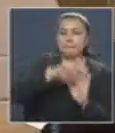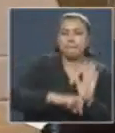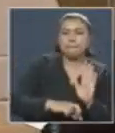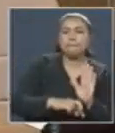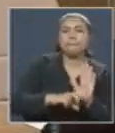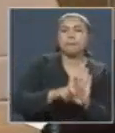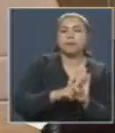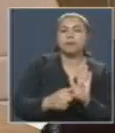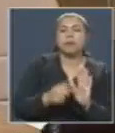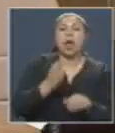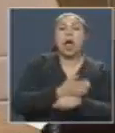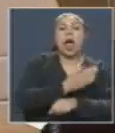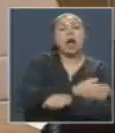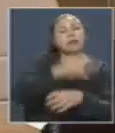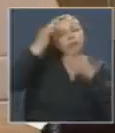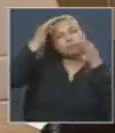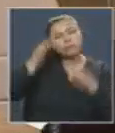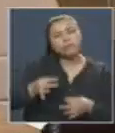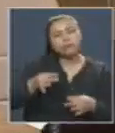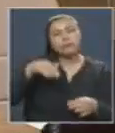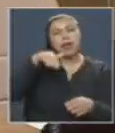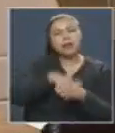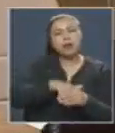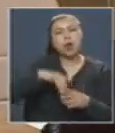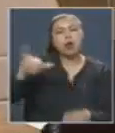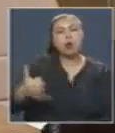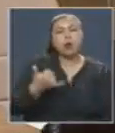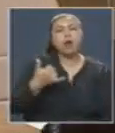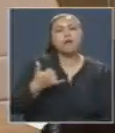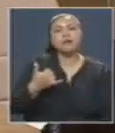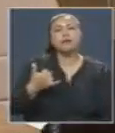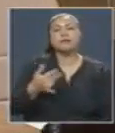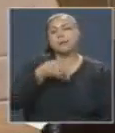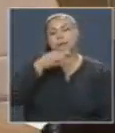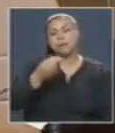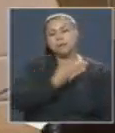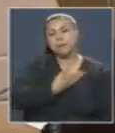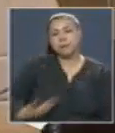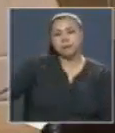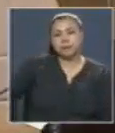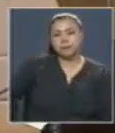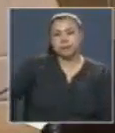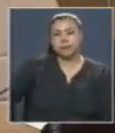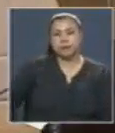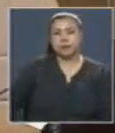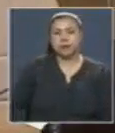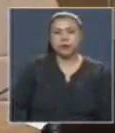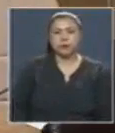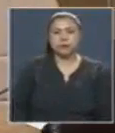ley antes de decidir nuestro voto el día jueves, presidente.